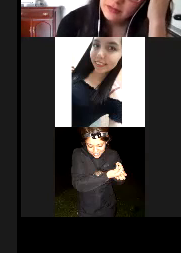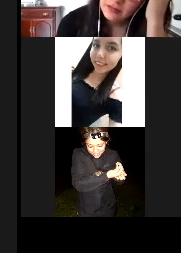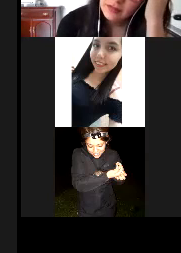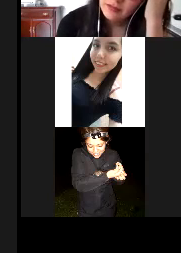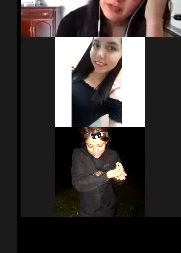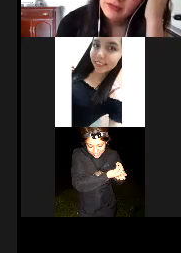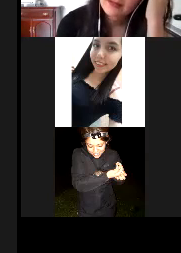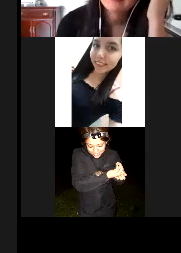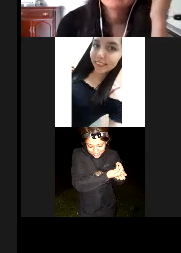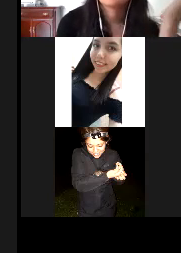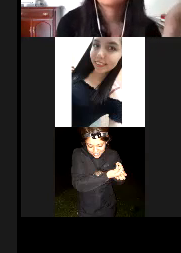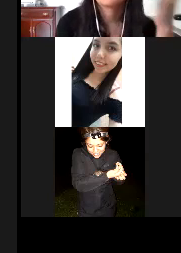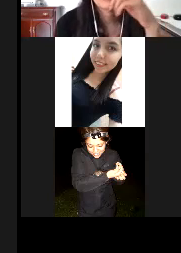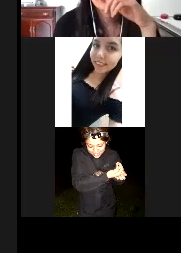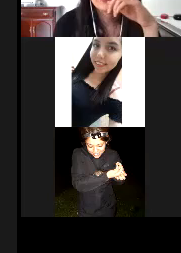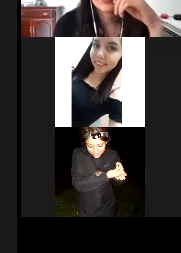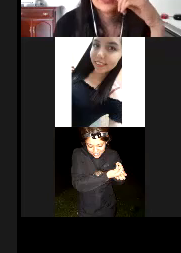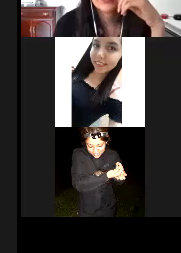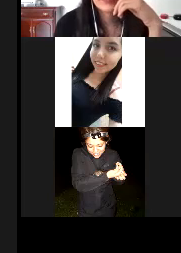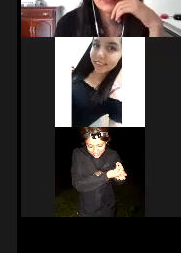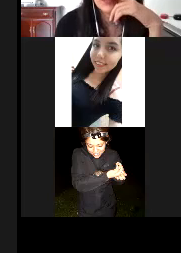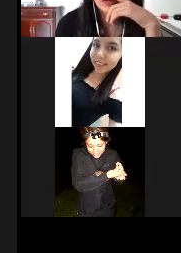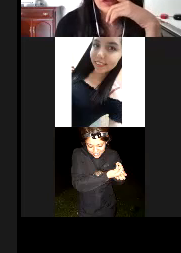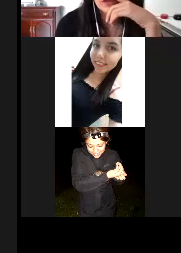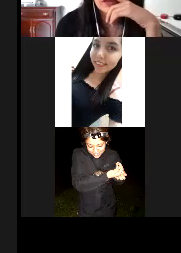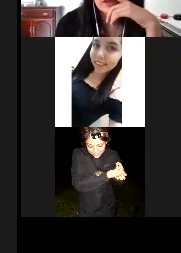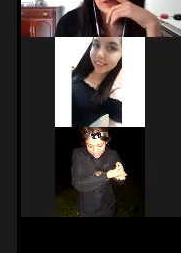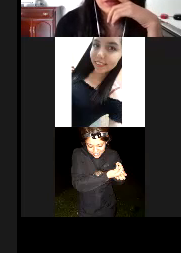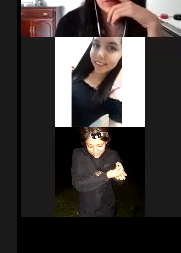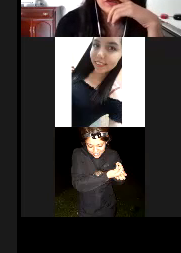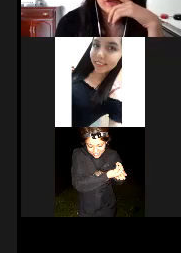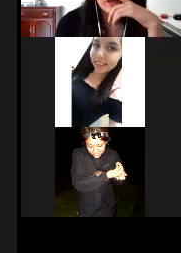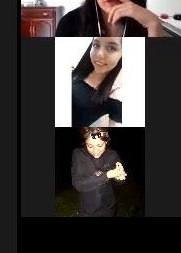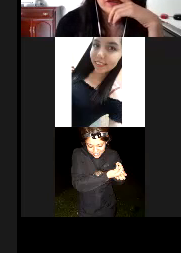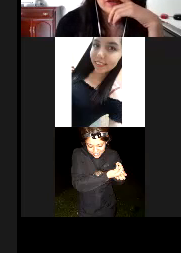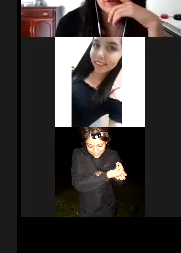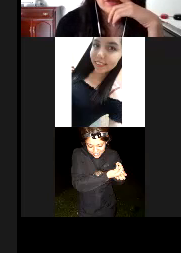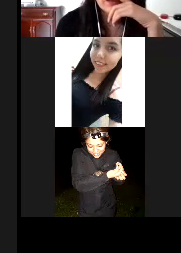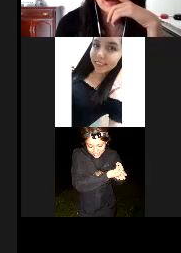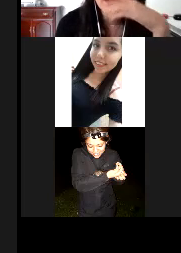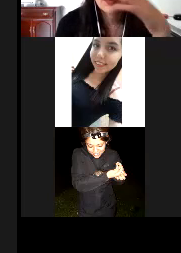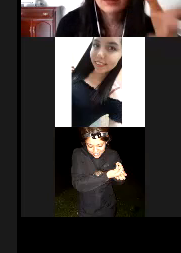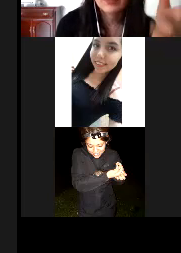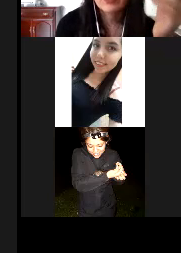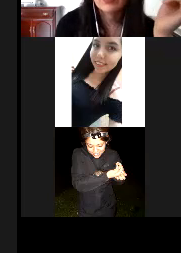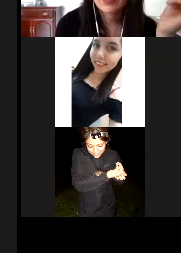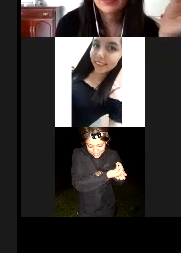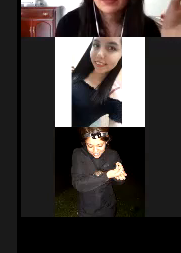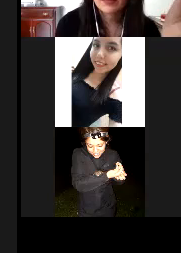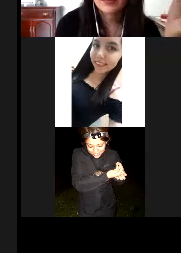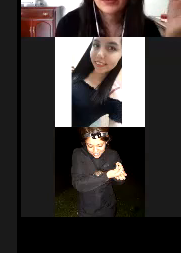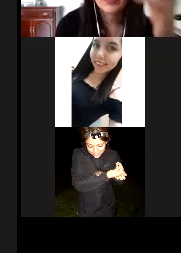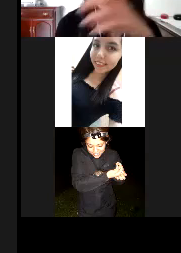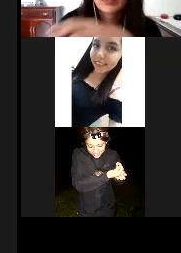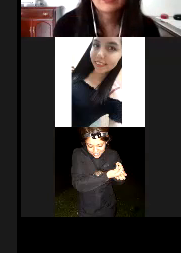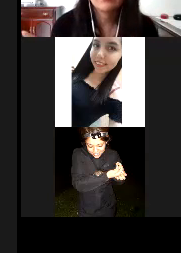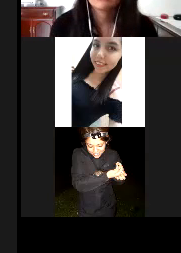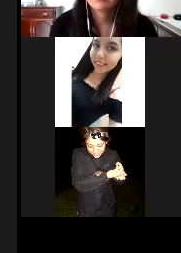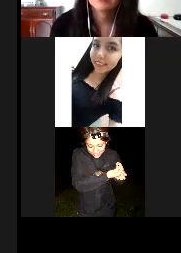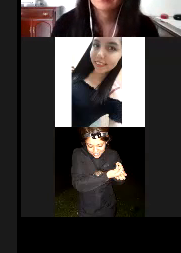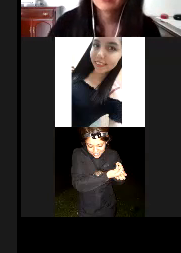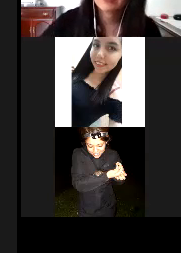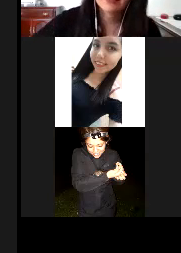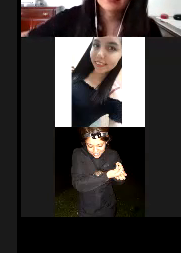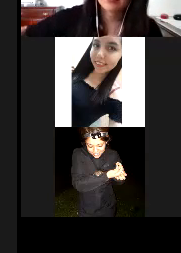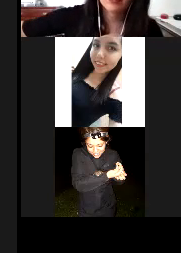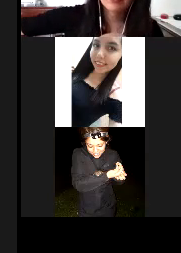de una de las más grandes represas que tenemos por acá, porque lo que sucede es justamente lo que usted dice, que por ejemplo aguas abajo